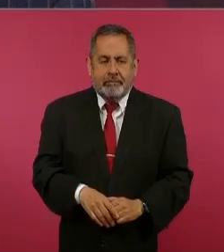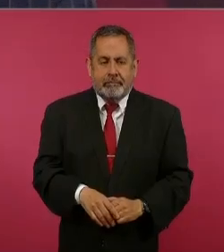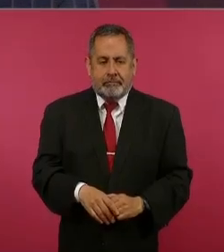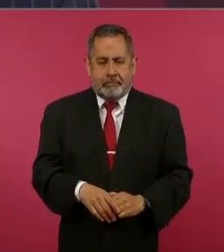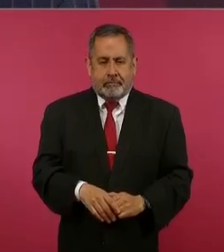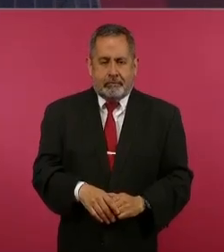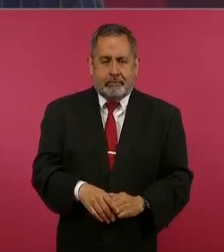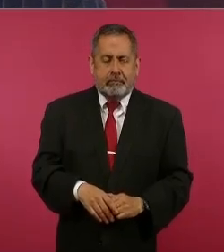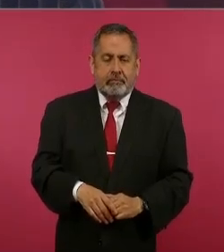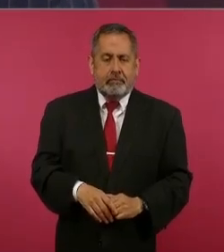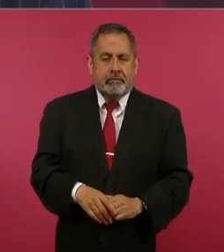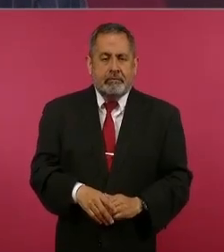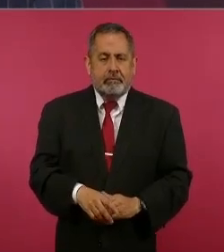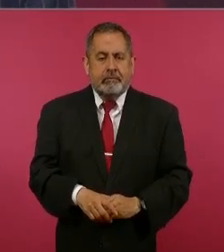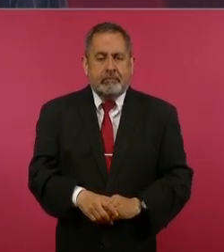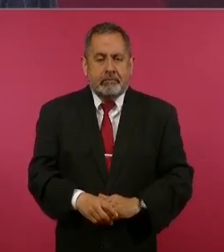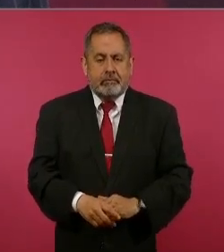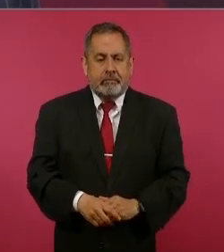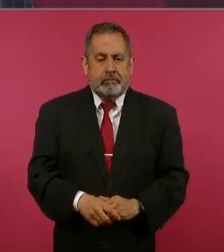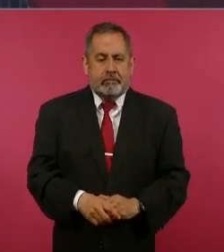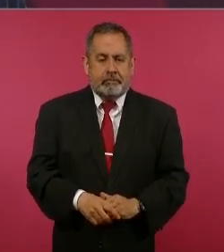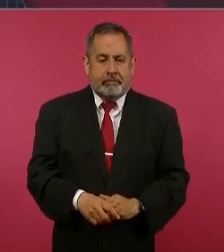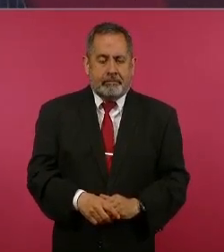Hubieron unas gentes muy